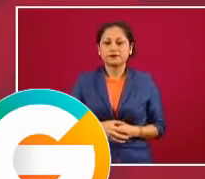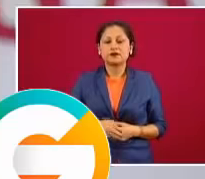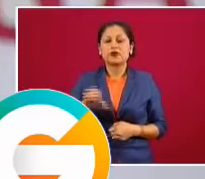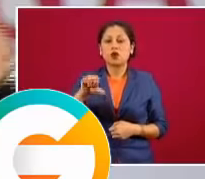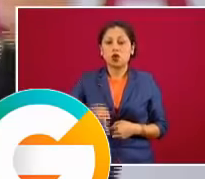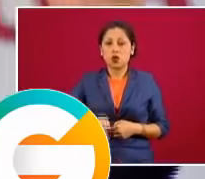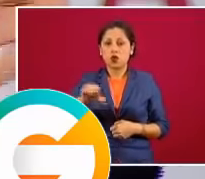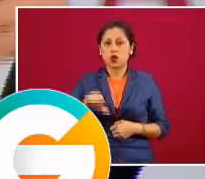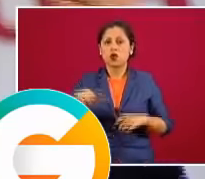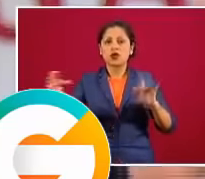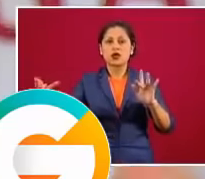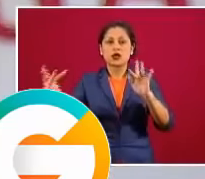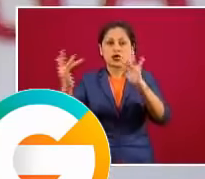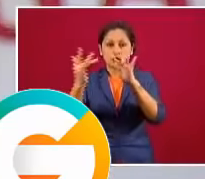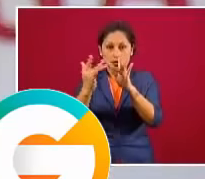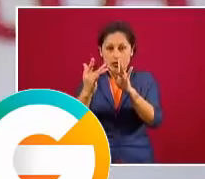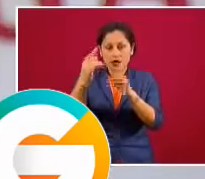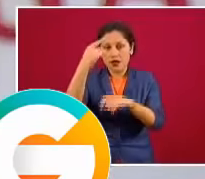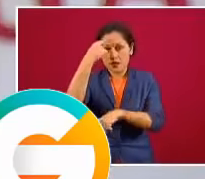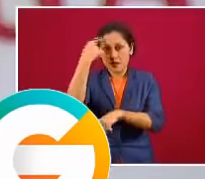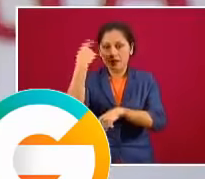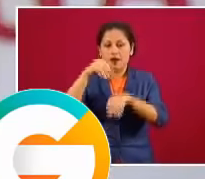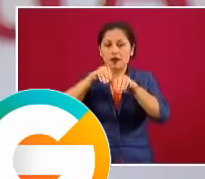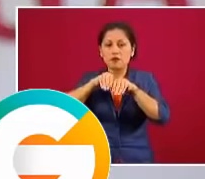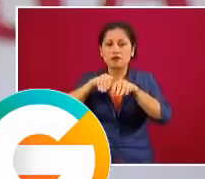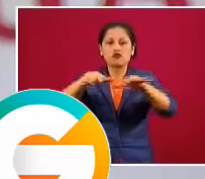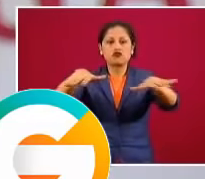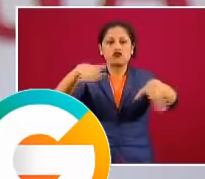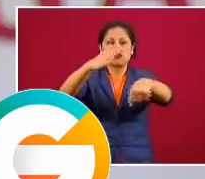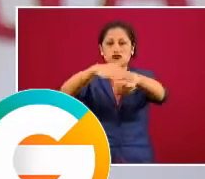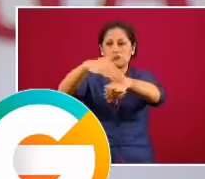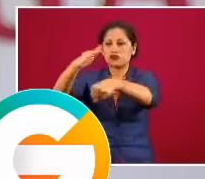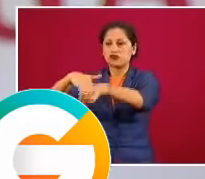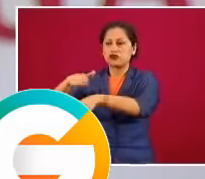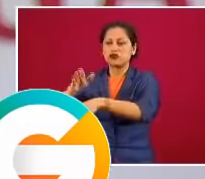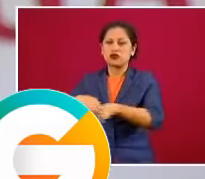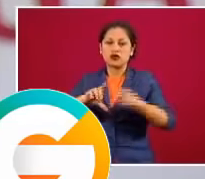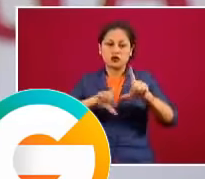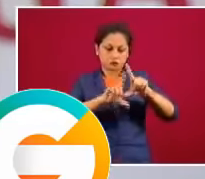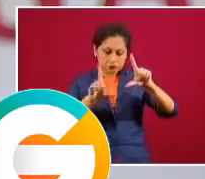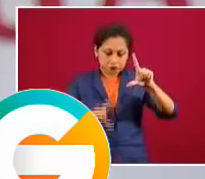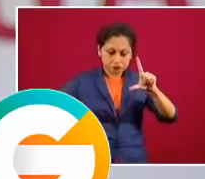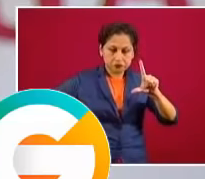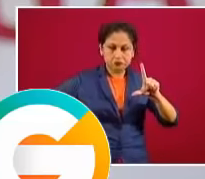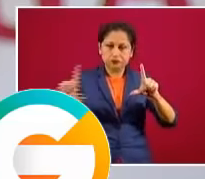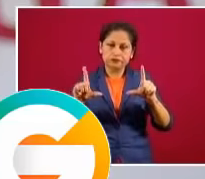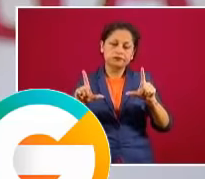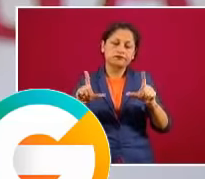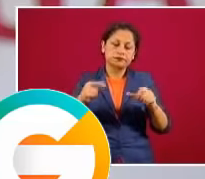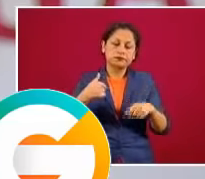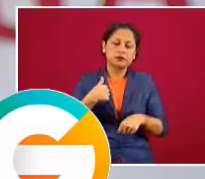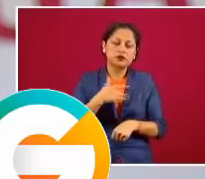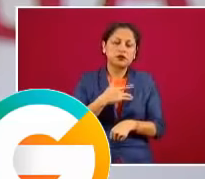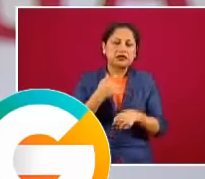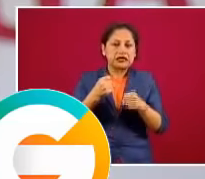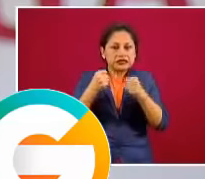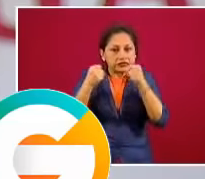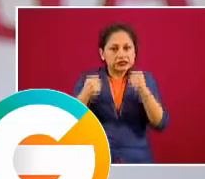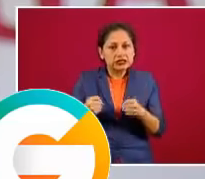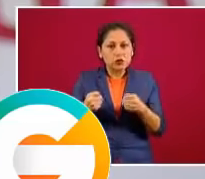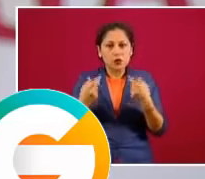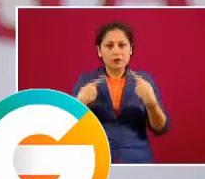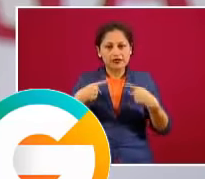para que la gente se enterara más. Estoy seguro que millones de mexicanos nos